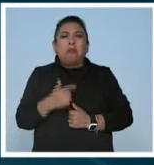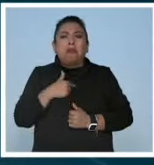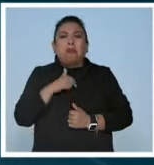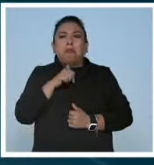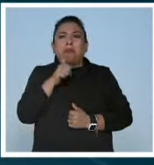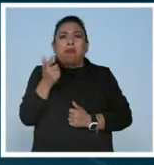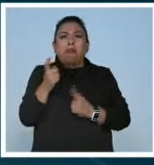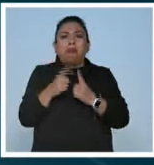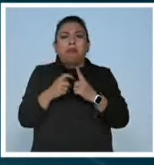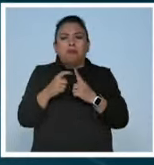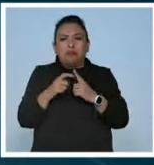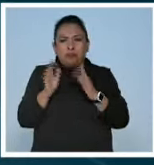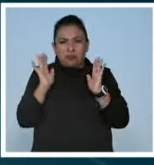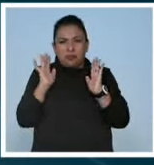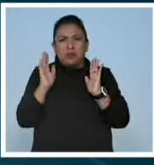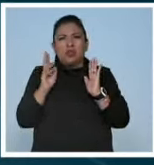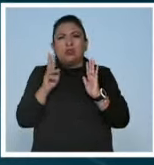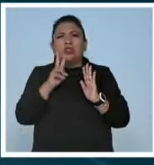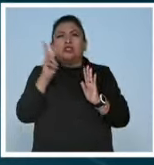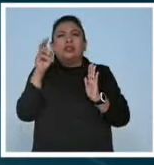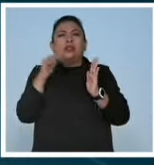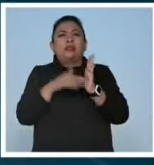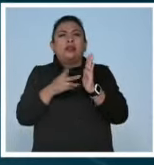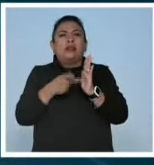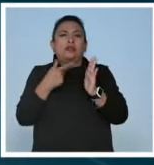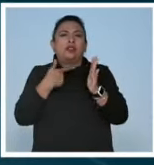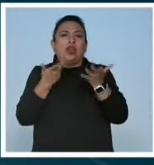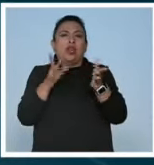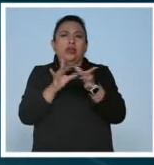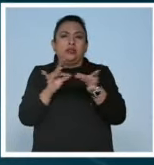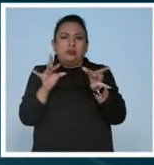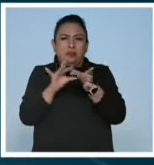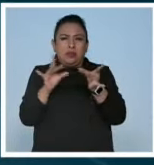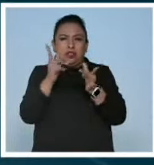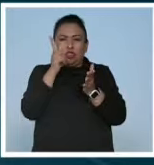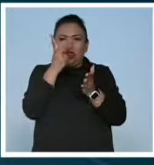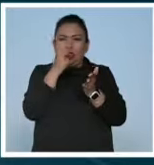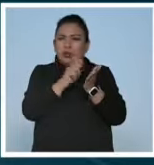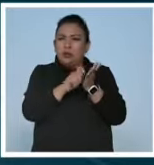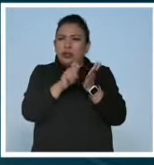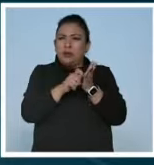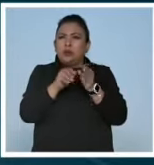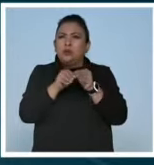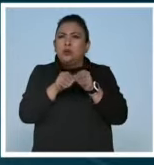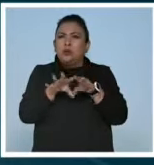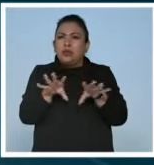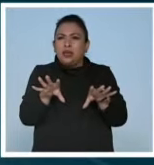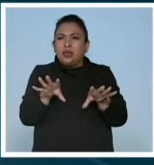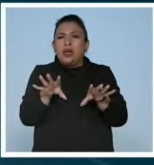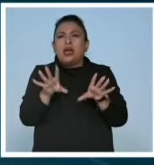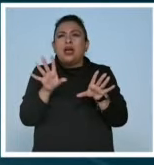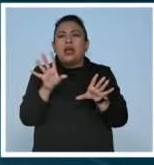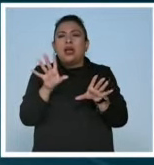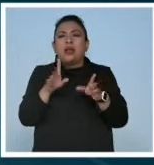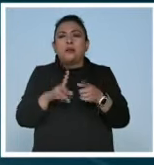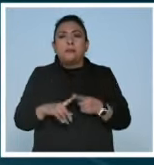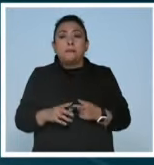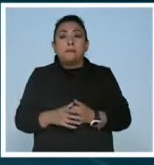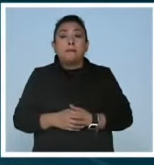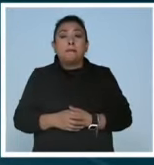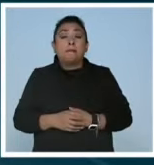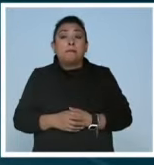lo he contado cerca de 200,000 veces, que mis primeros dos libros los tuve que publicar a cuenta de autor,